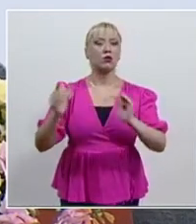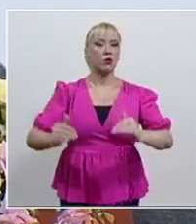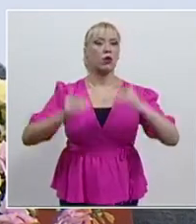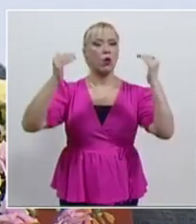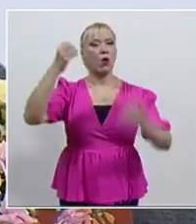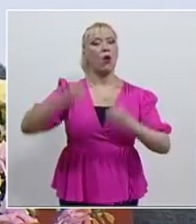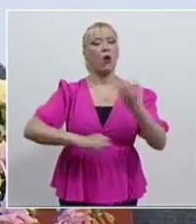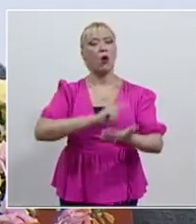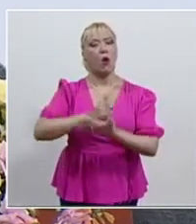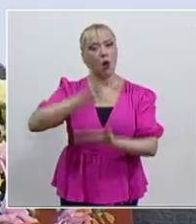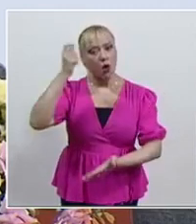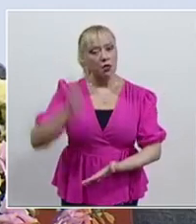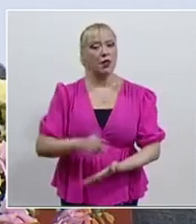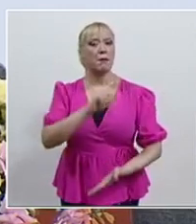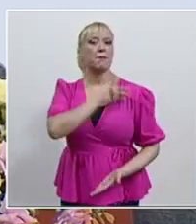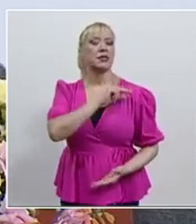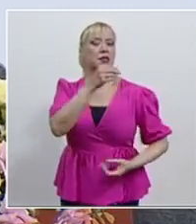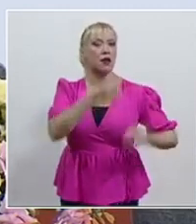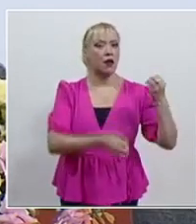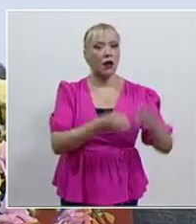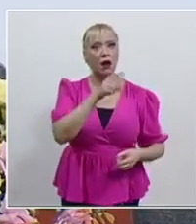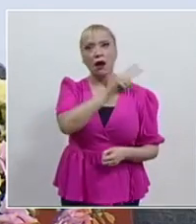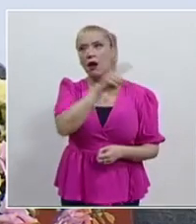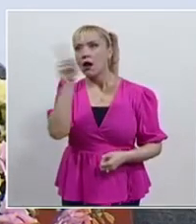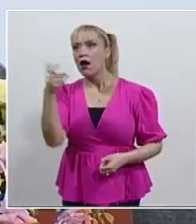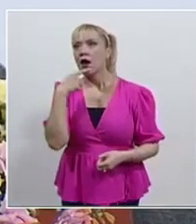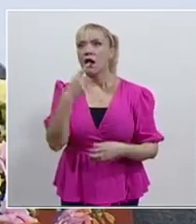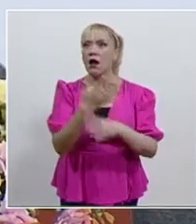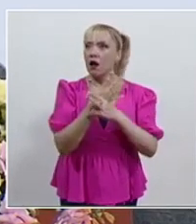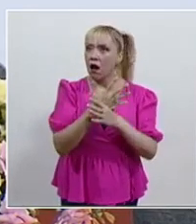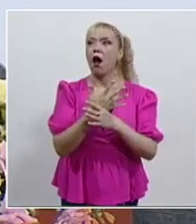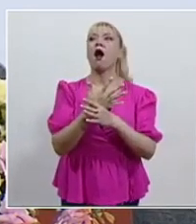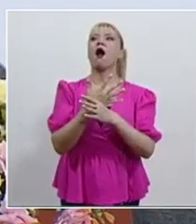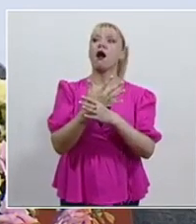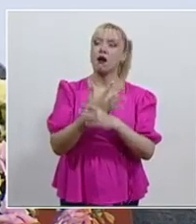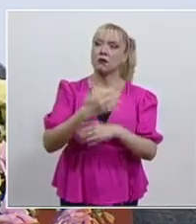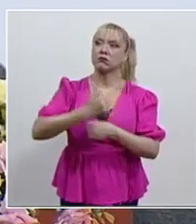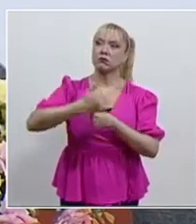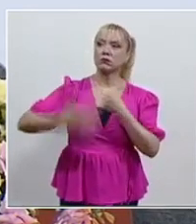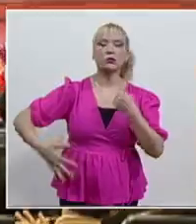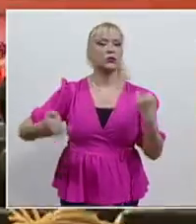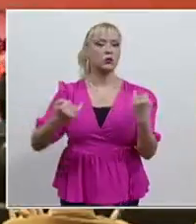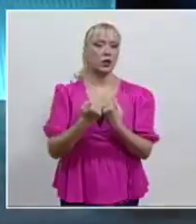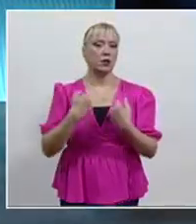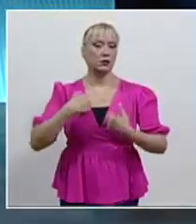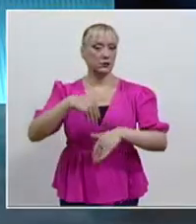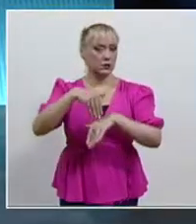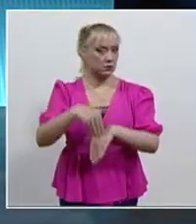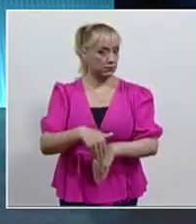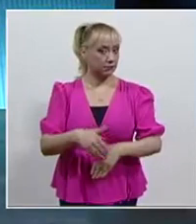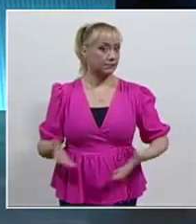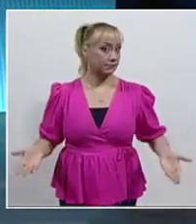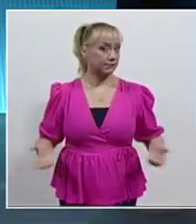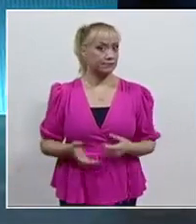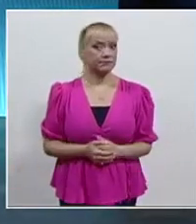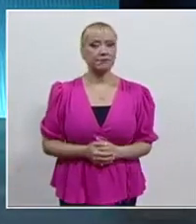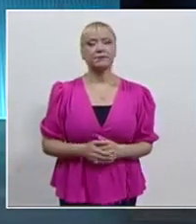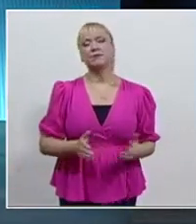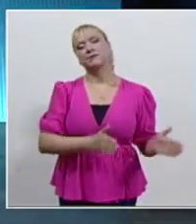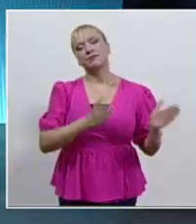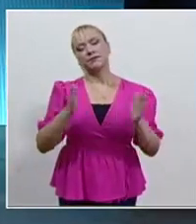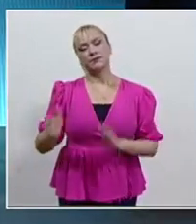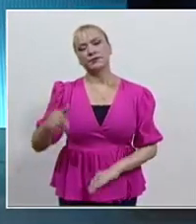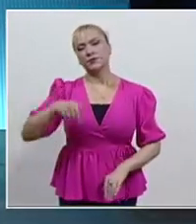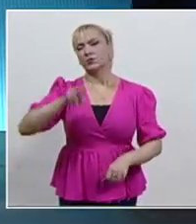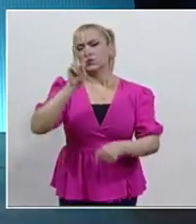dar seguimiento puntual a lo que están resolviendo y a cuáles son los criterios que les vinculan. En otra información, el